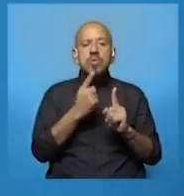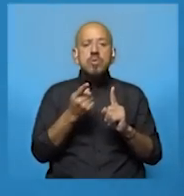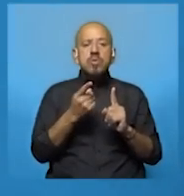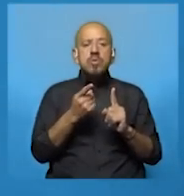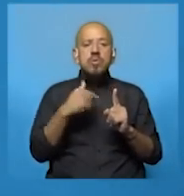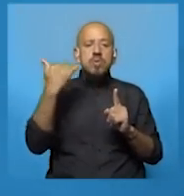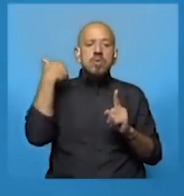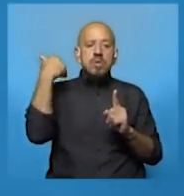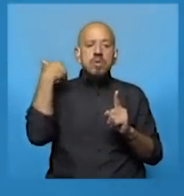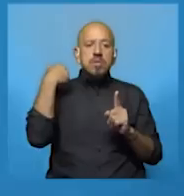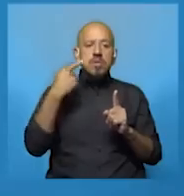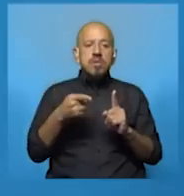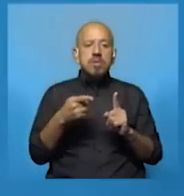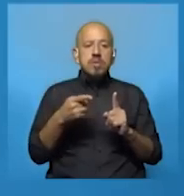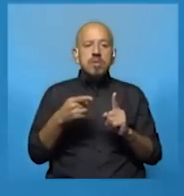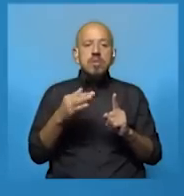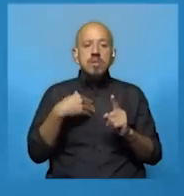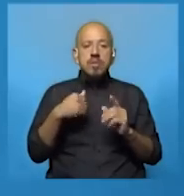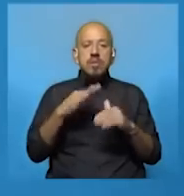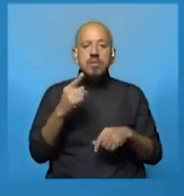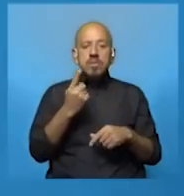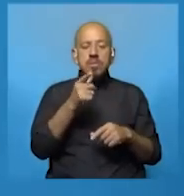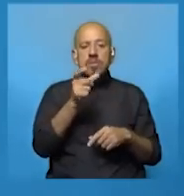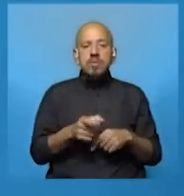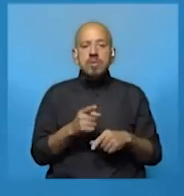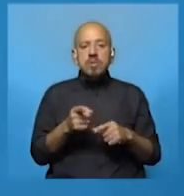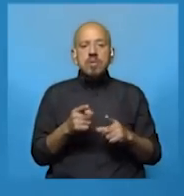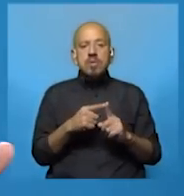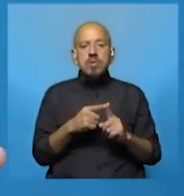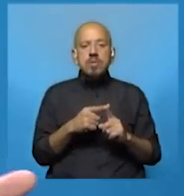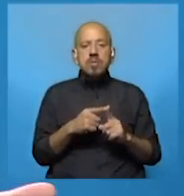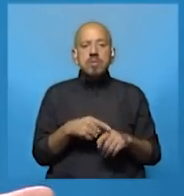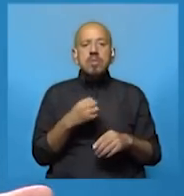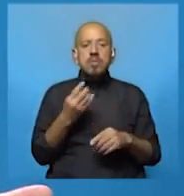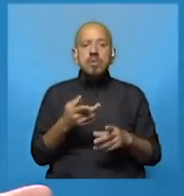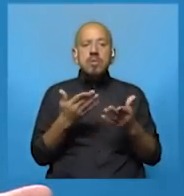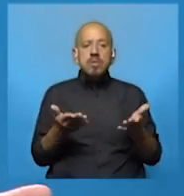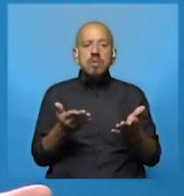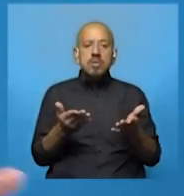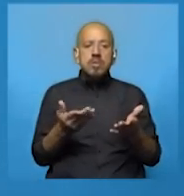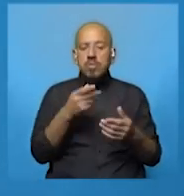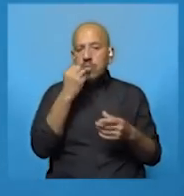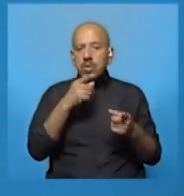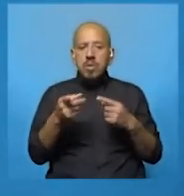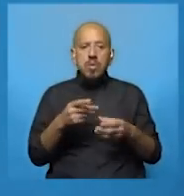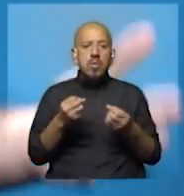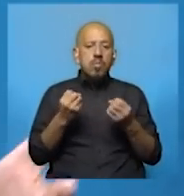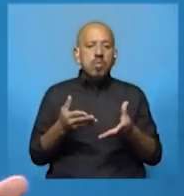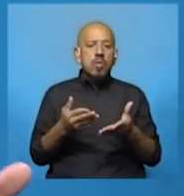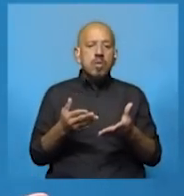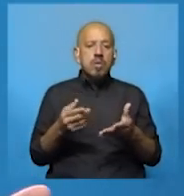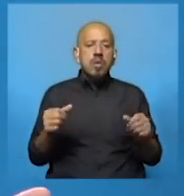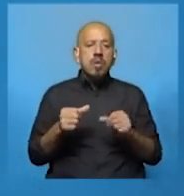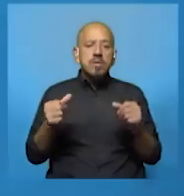caso tesiano pero en realidad es más allá de una persona por qué lo hacía por generosidad porque le hacía la